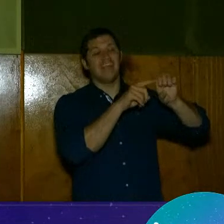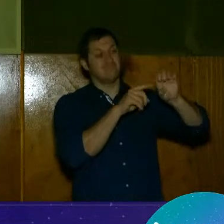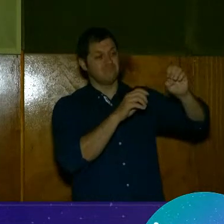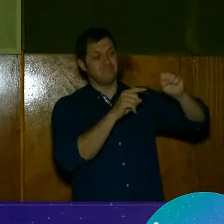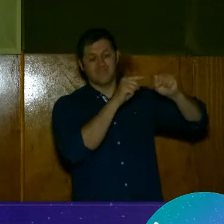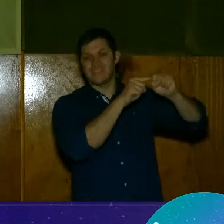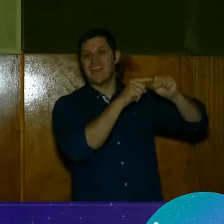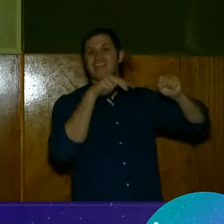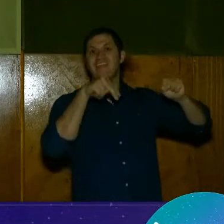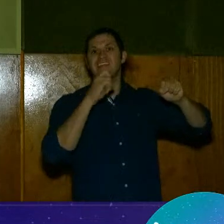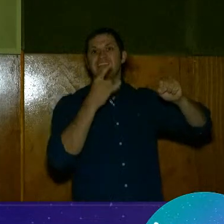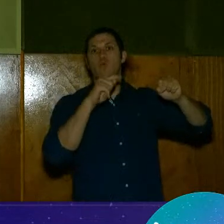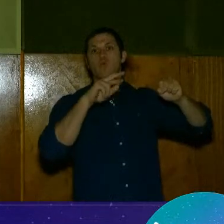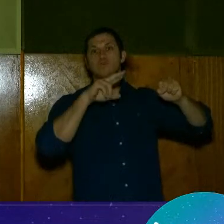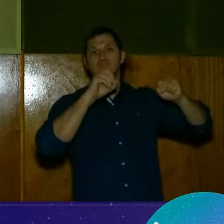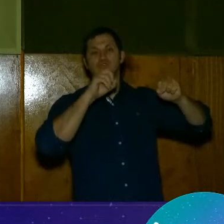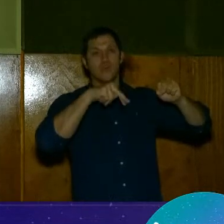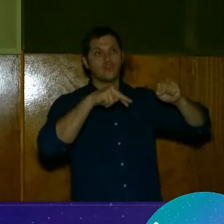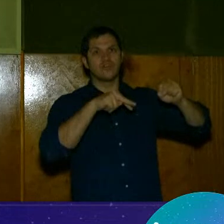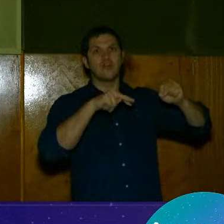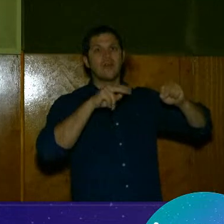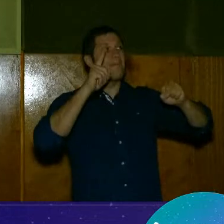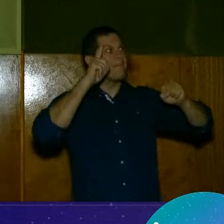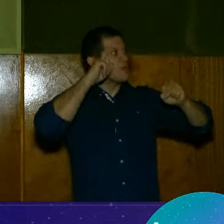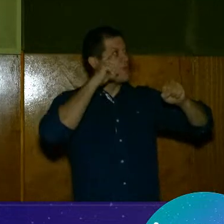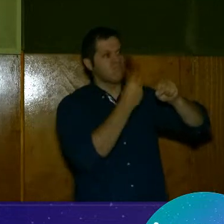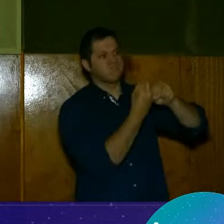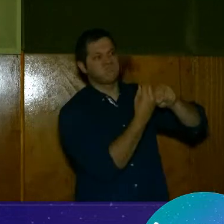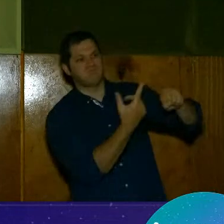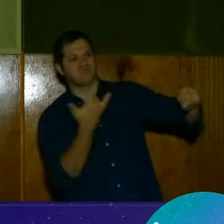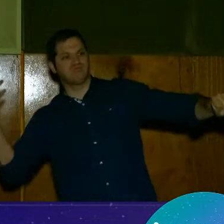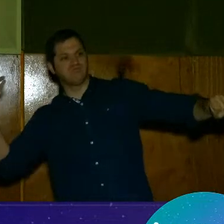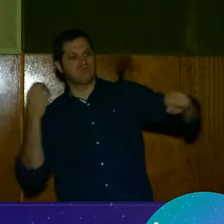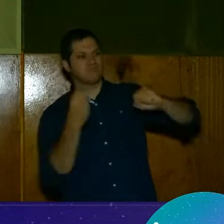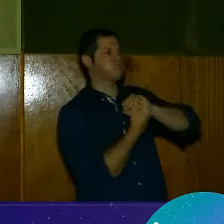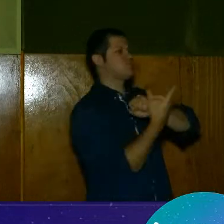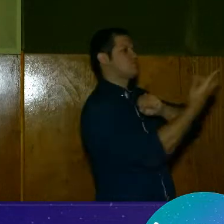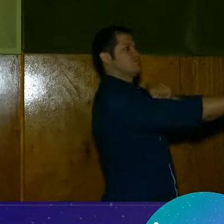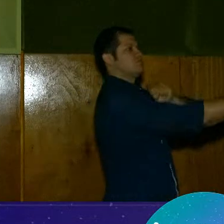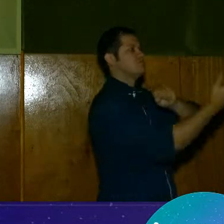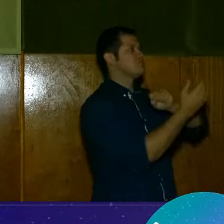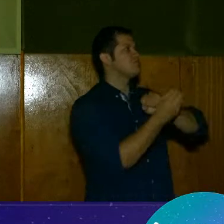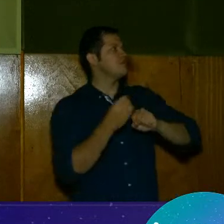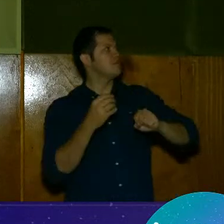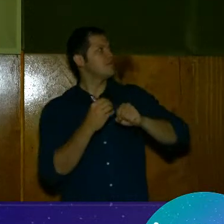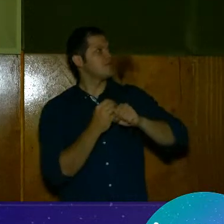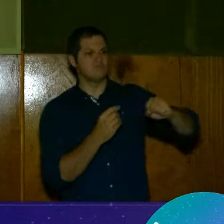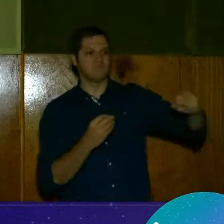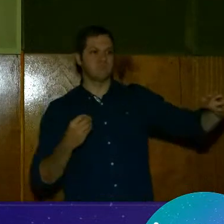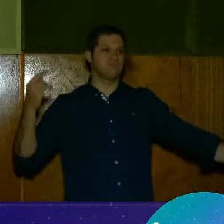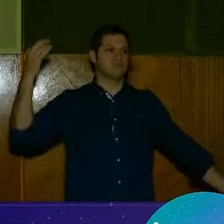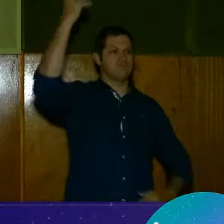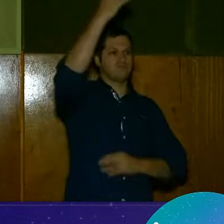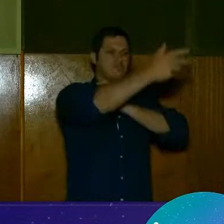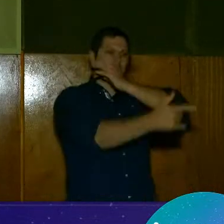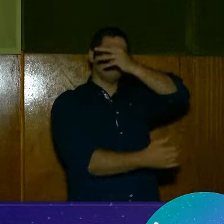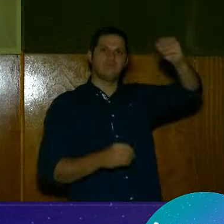del primer pulsar un pulsar es un objeto muy compacto como una estrella de neutrones